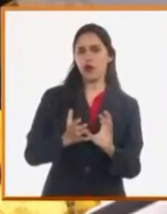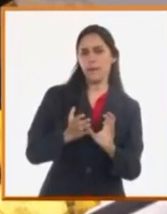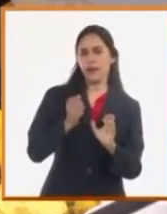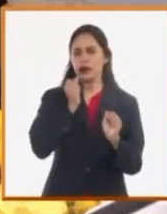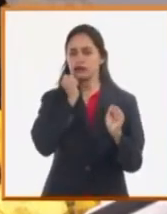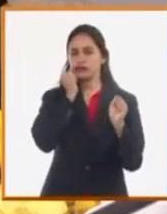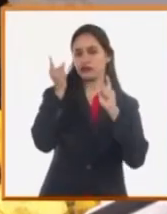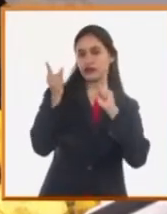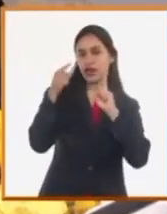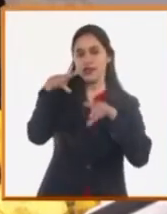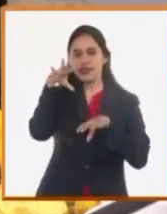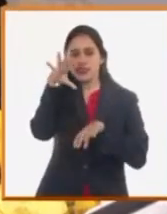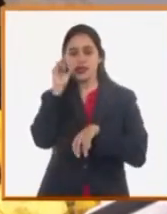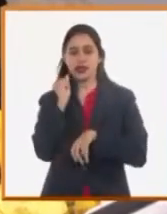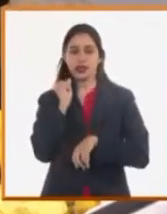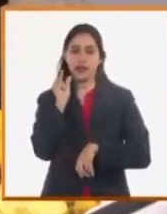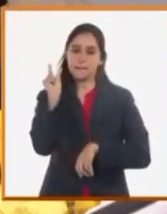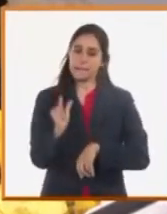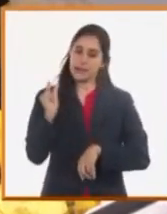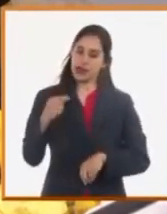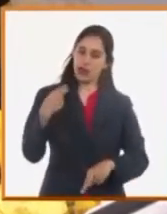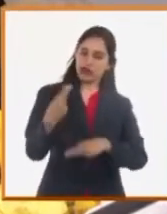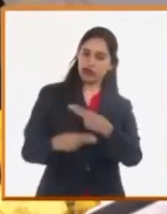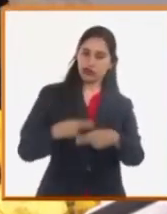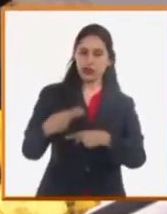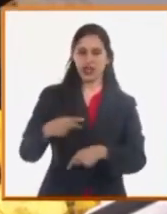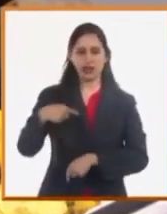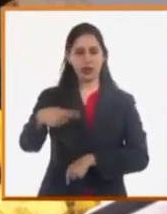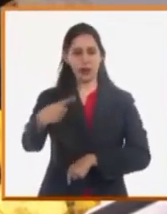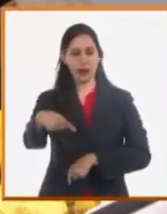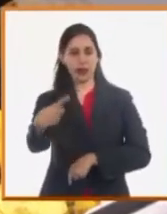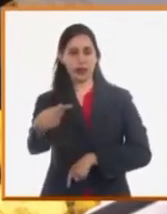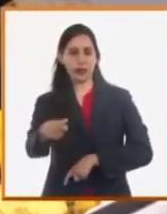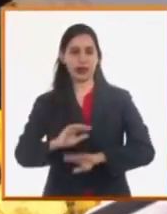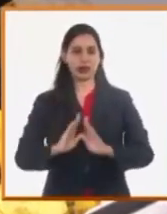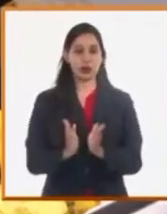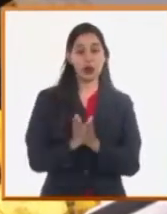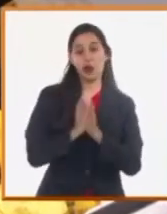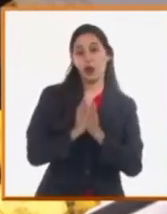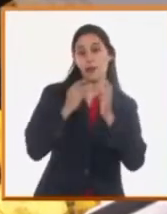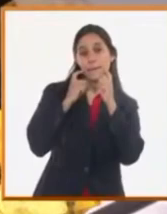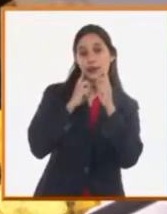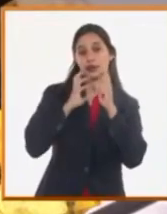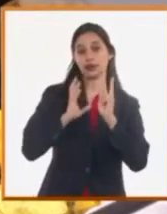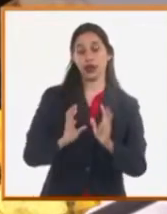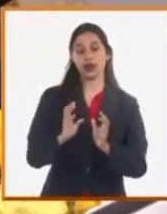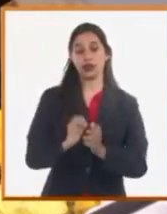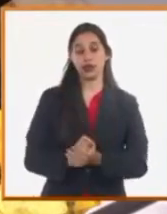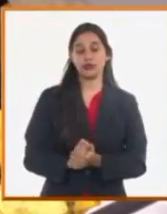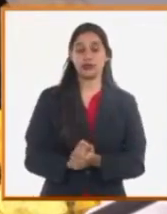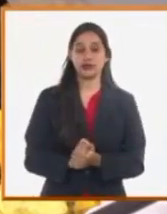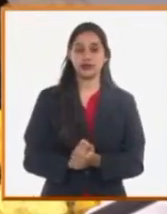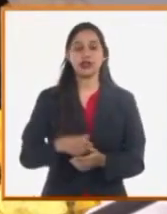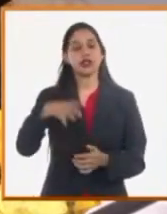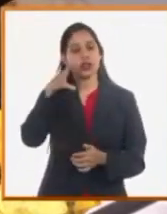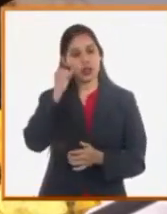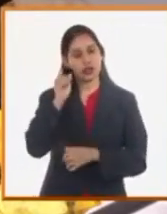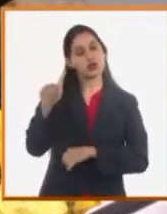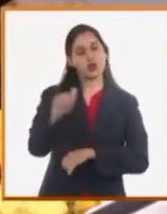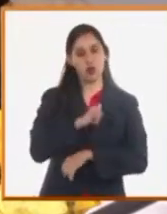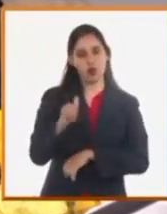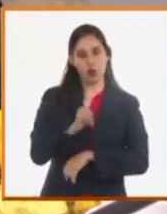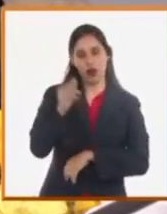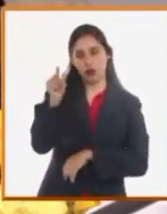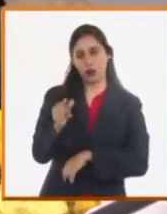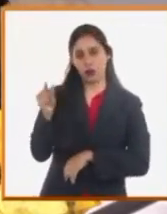entenderse como persona actuando en la vida cotidiana en el diario entiende có uno también